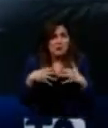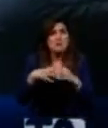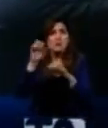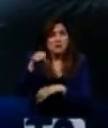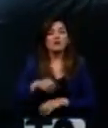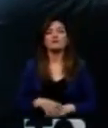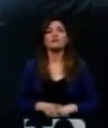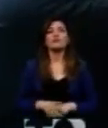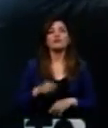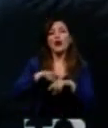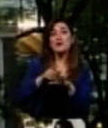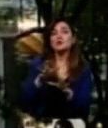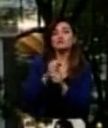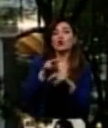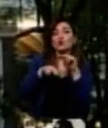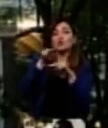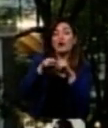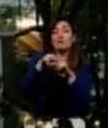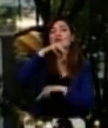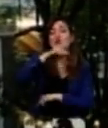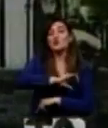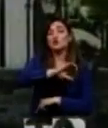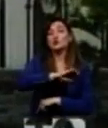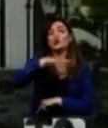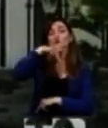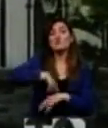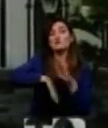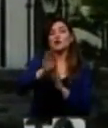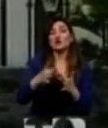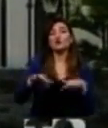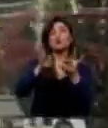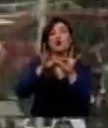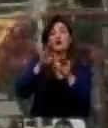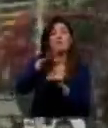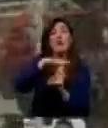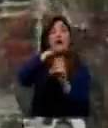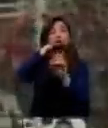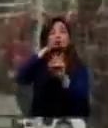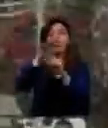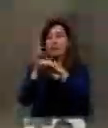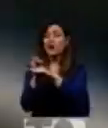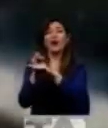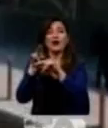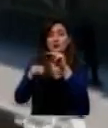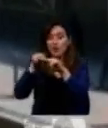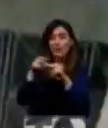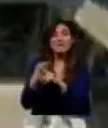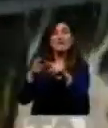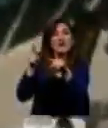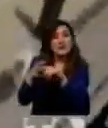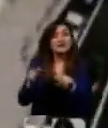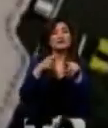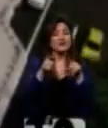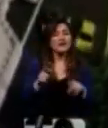Y en tiempos de reconstrucción, el municipio de Puerto Viejo ha priorizado la regeneración urbana, que implica la construcción de varios